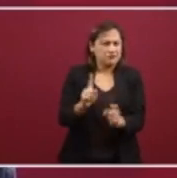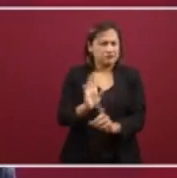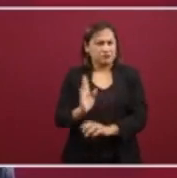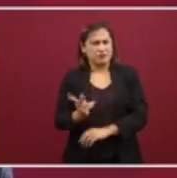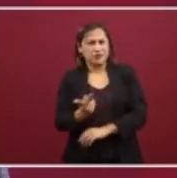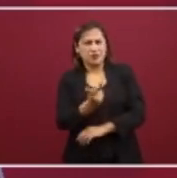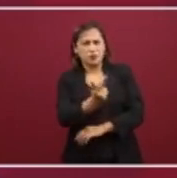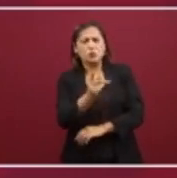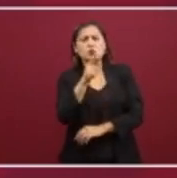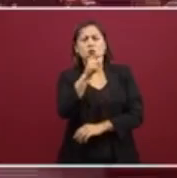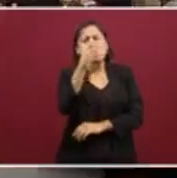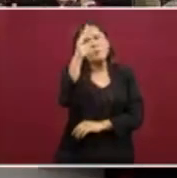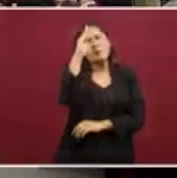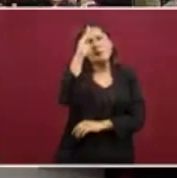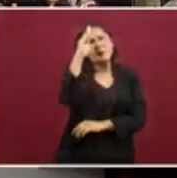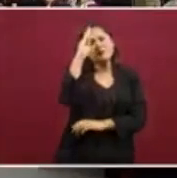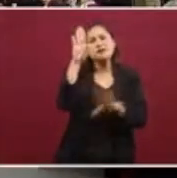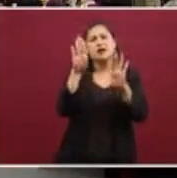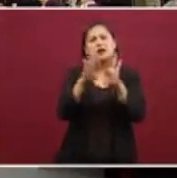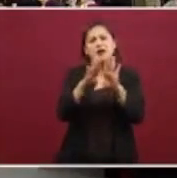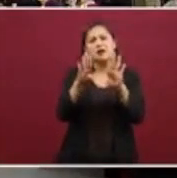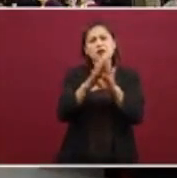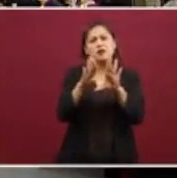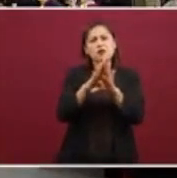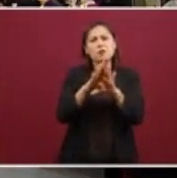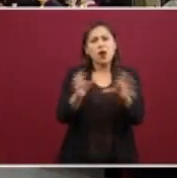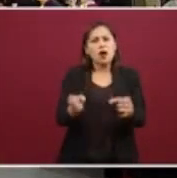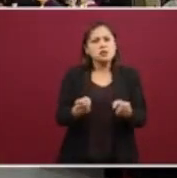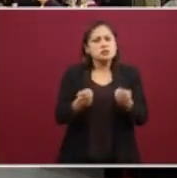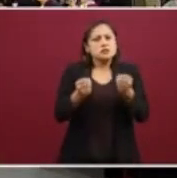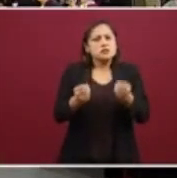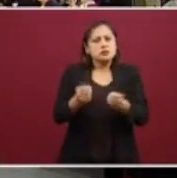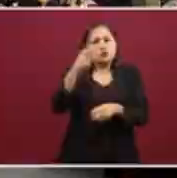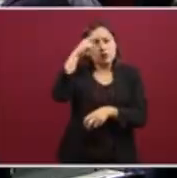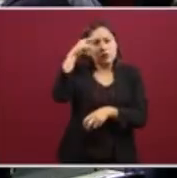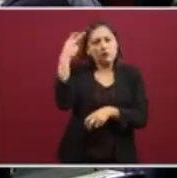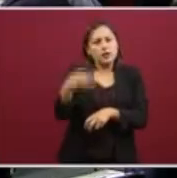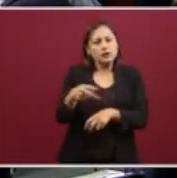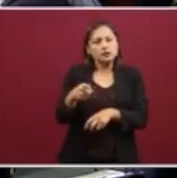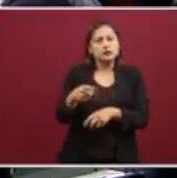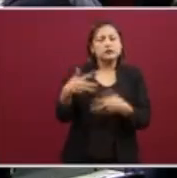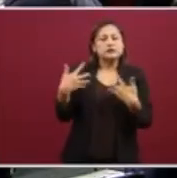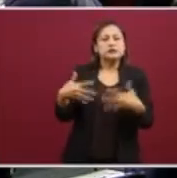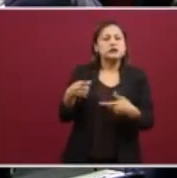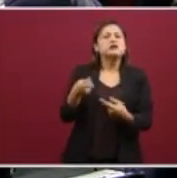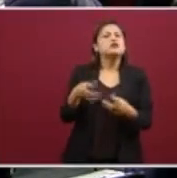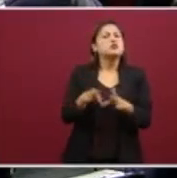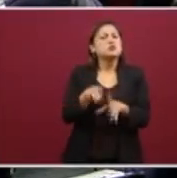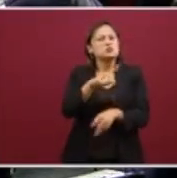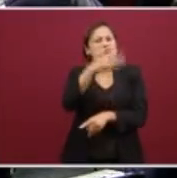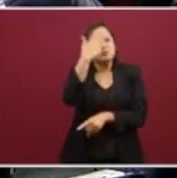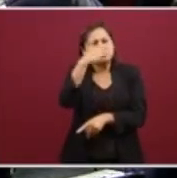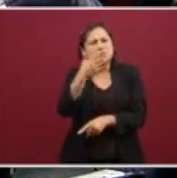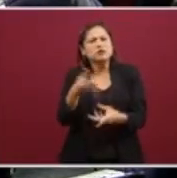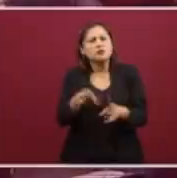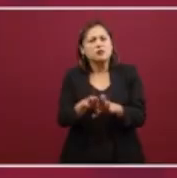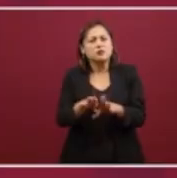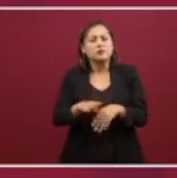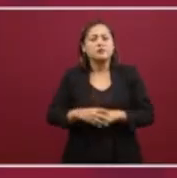la estabilidad en México ante esta situación? Bueno, nosotros sentimos